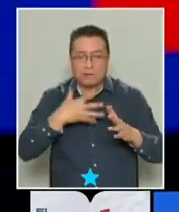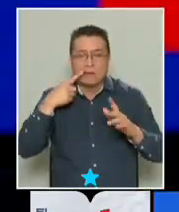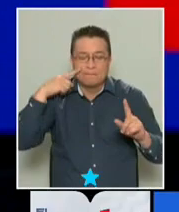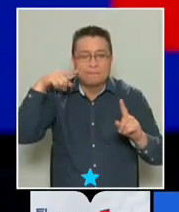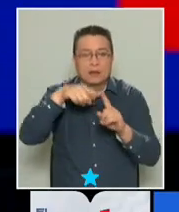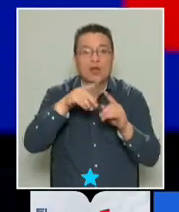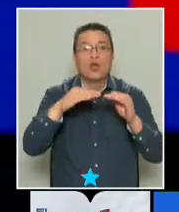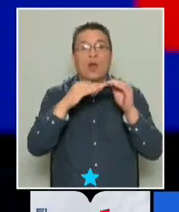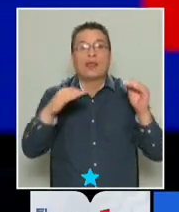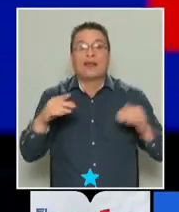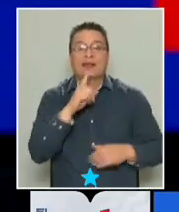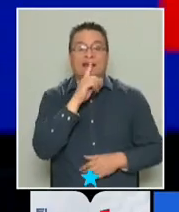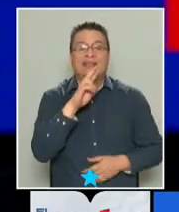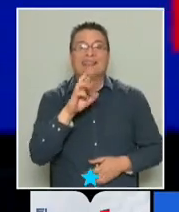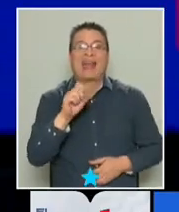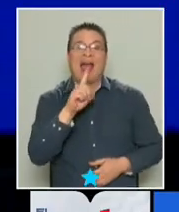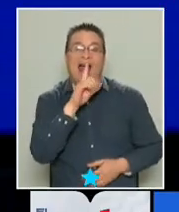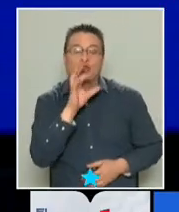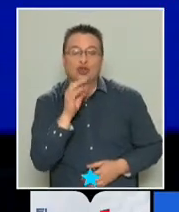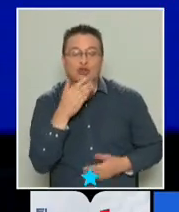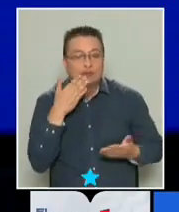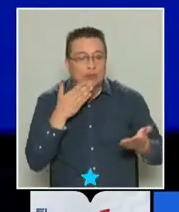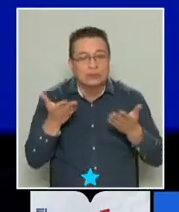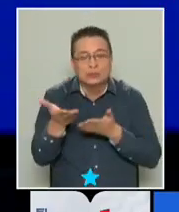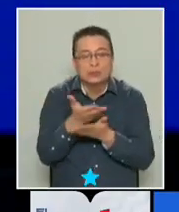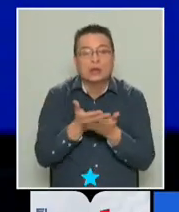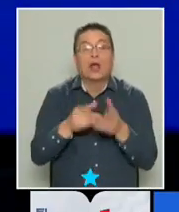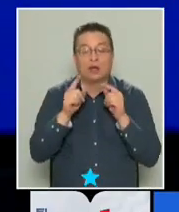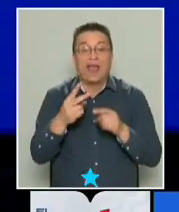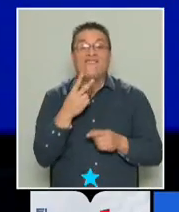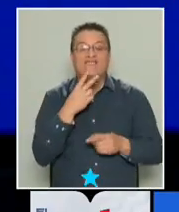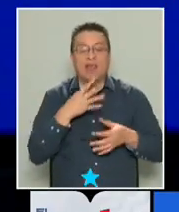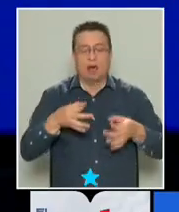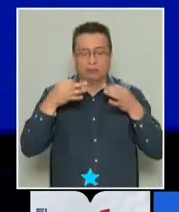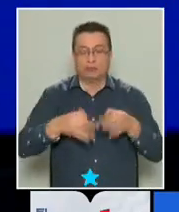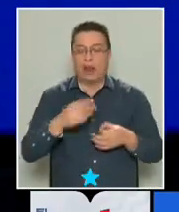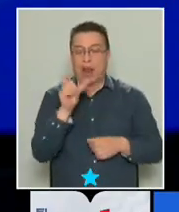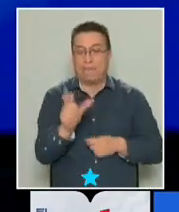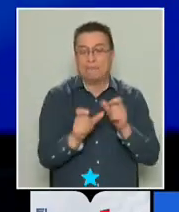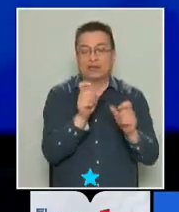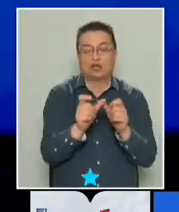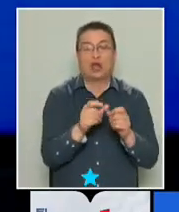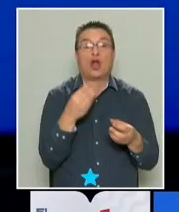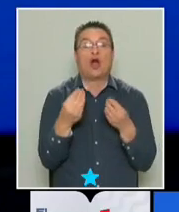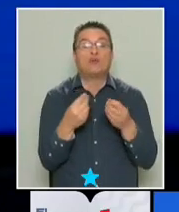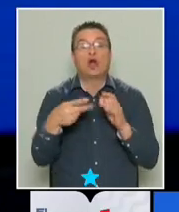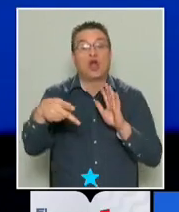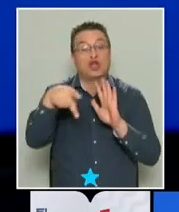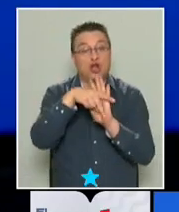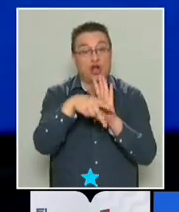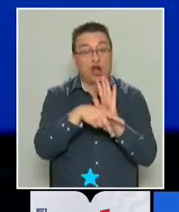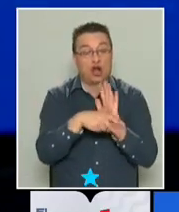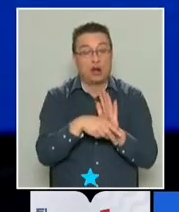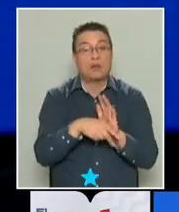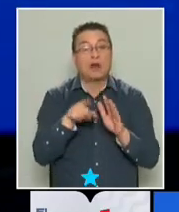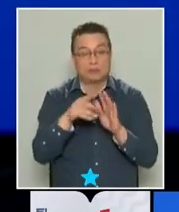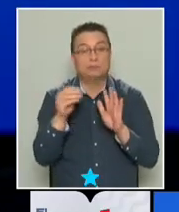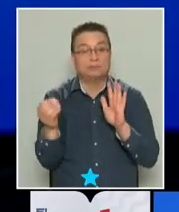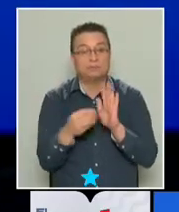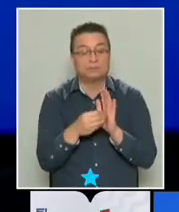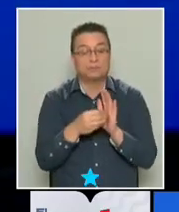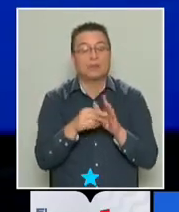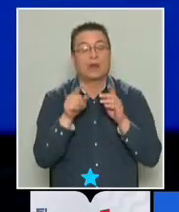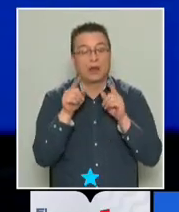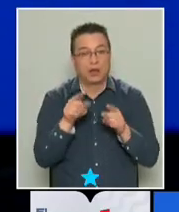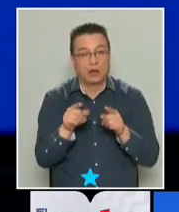es solo la igualdad de trato sino que va más bien a ver las condiciones de vida concretas de las personas y como las normas se cuando se te aplican e